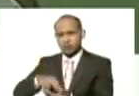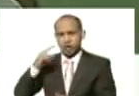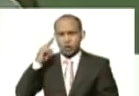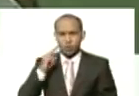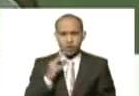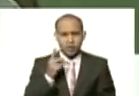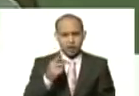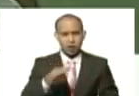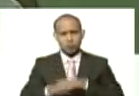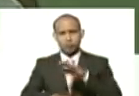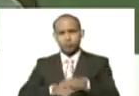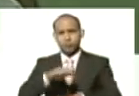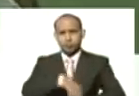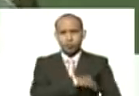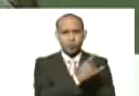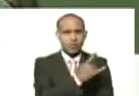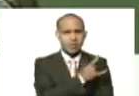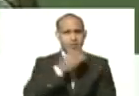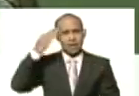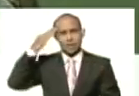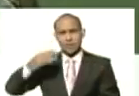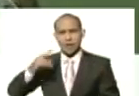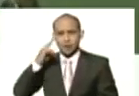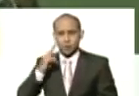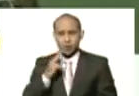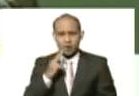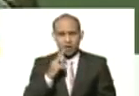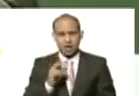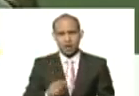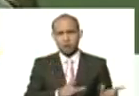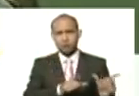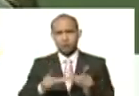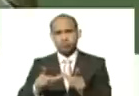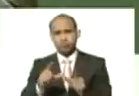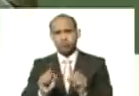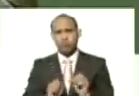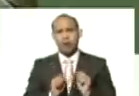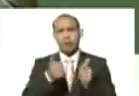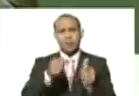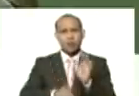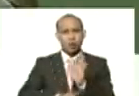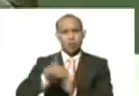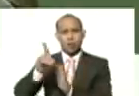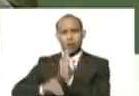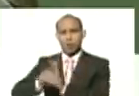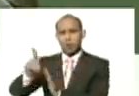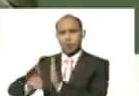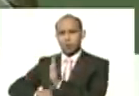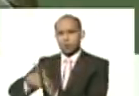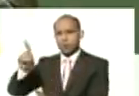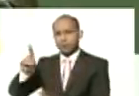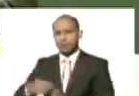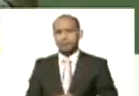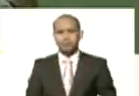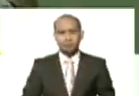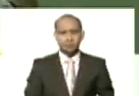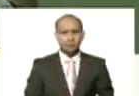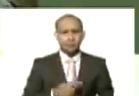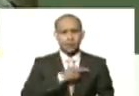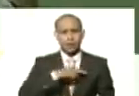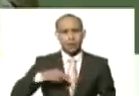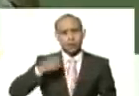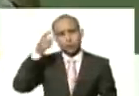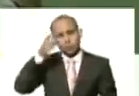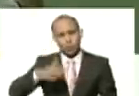ha adelantado la Universidad Militar Bolivariana y ya está en pleno desarrollo para que nuestro